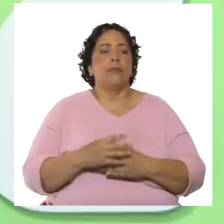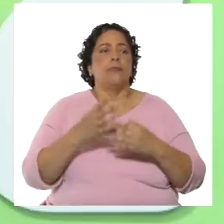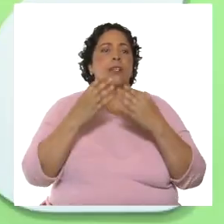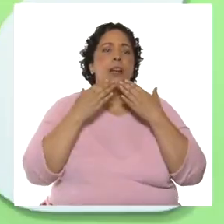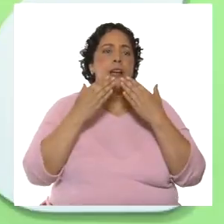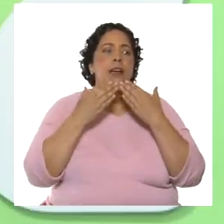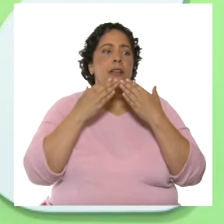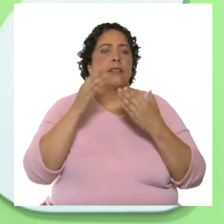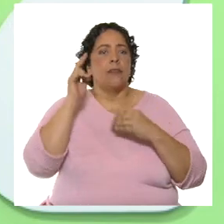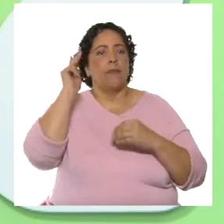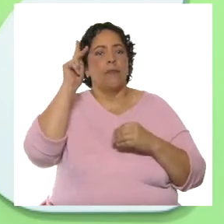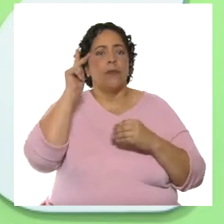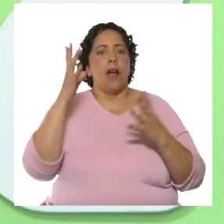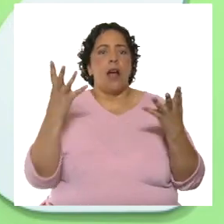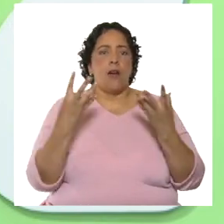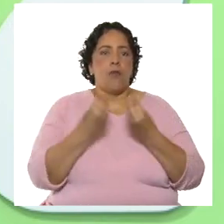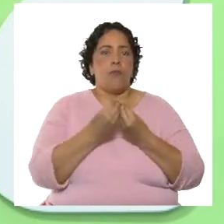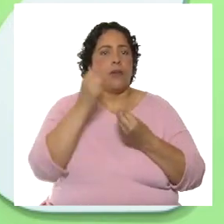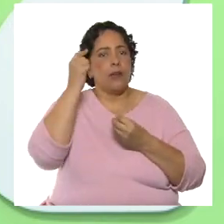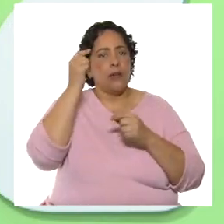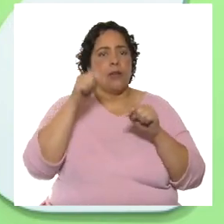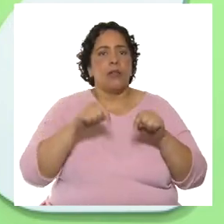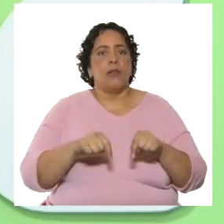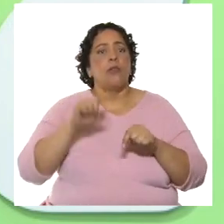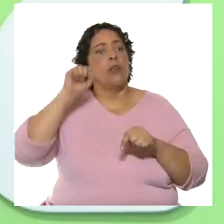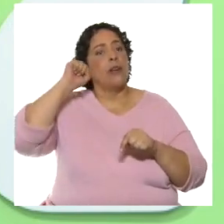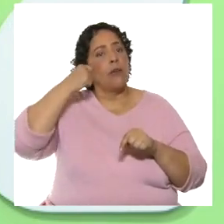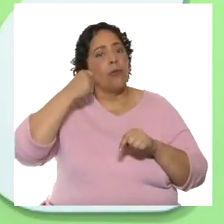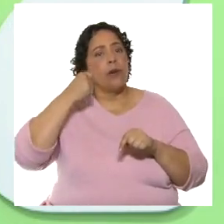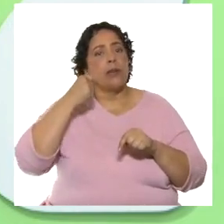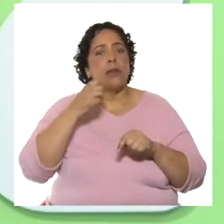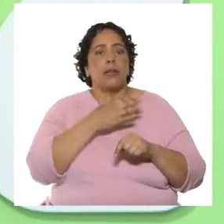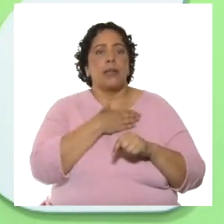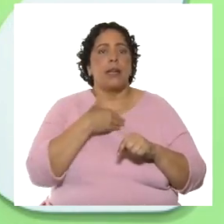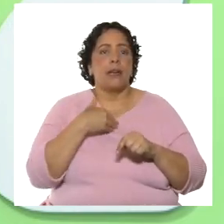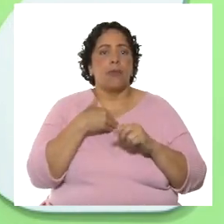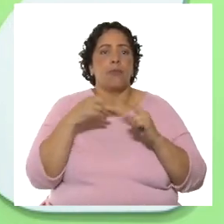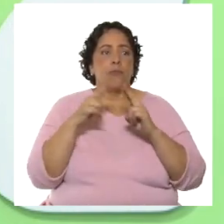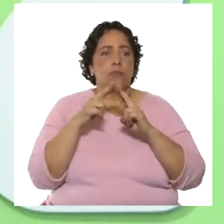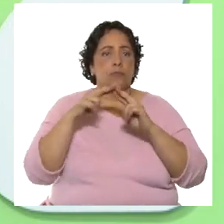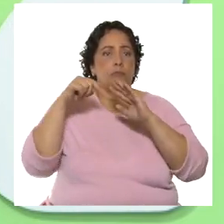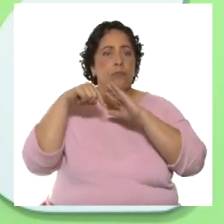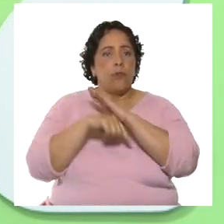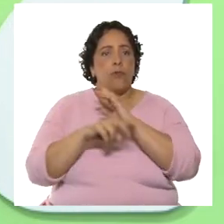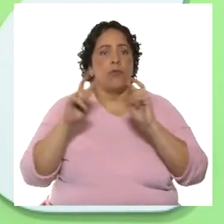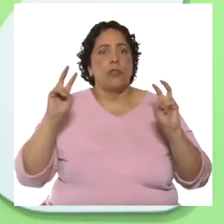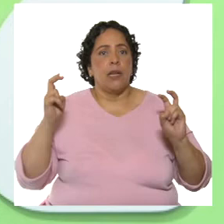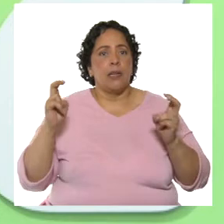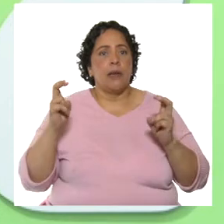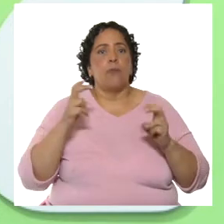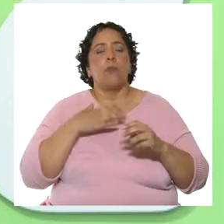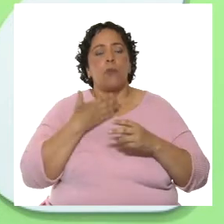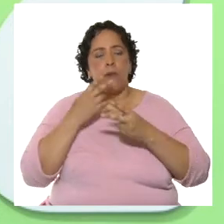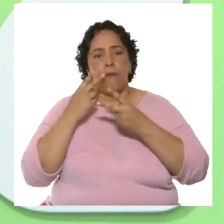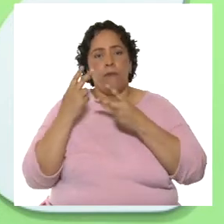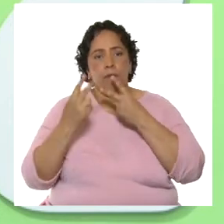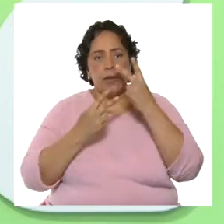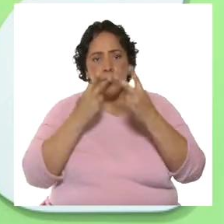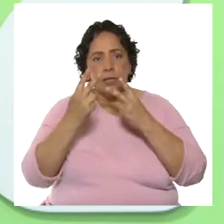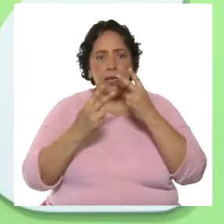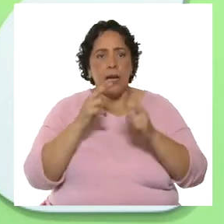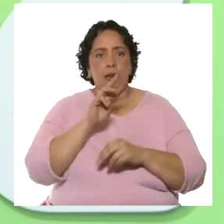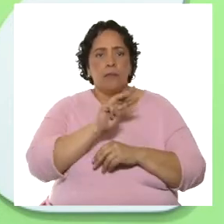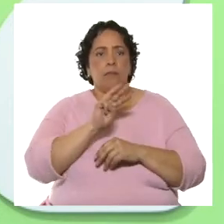Muchas gracias, docentes, por acompañarnos el día de hoy. Recuerden que si quieren profundizar con este u otros temas, pueden visitar la página web